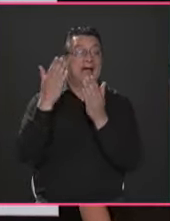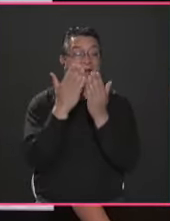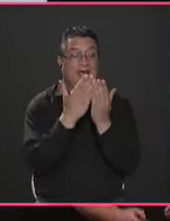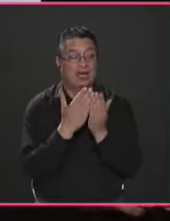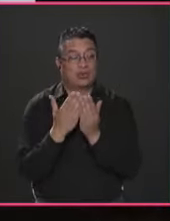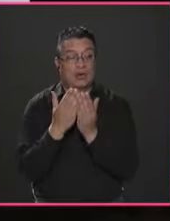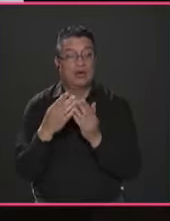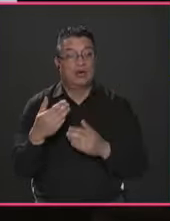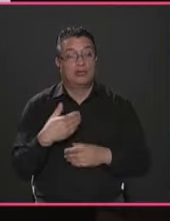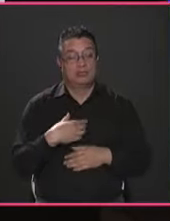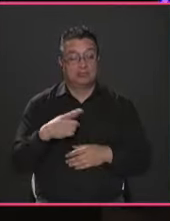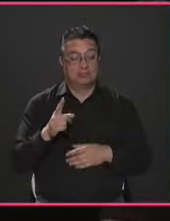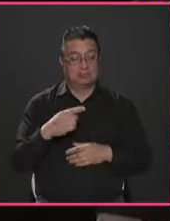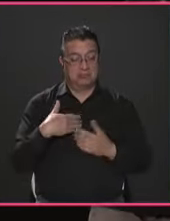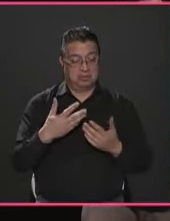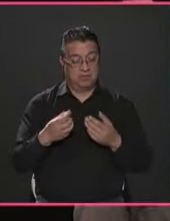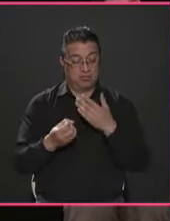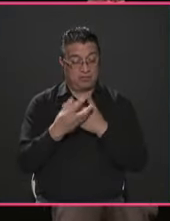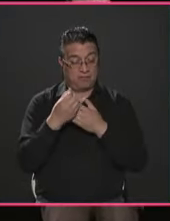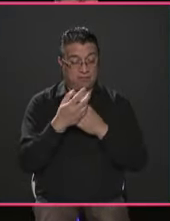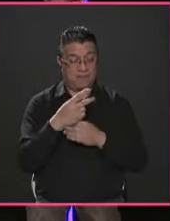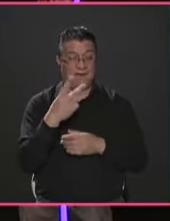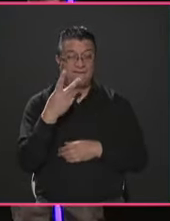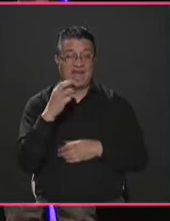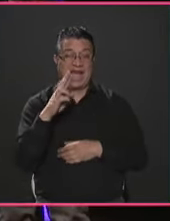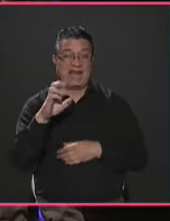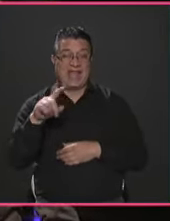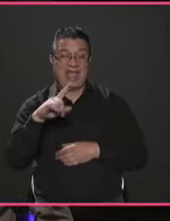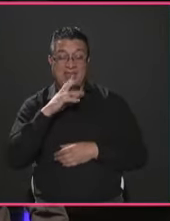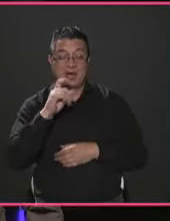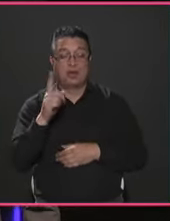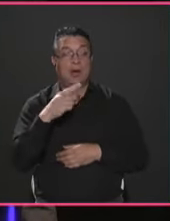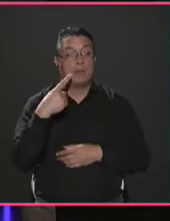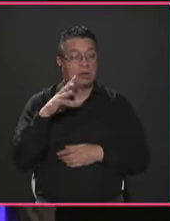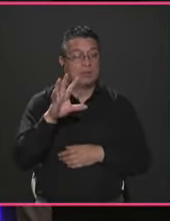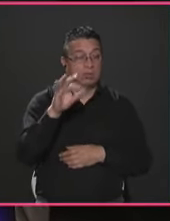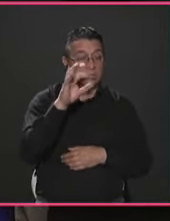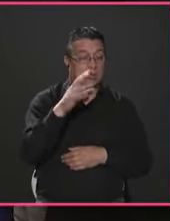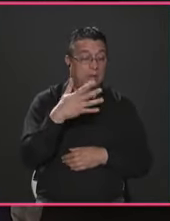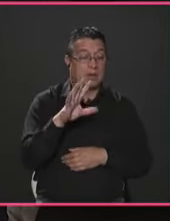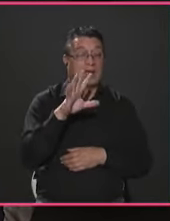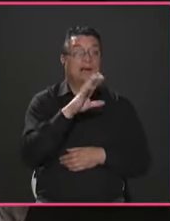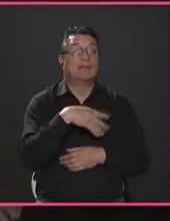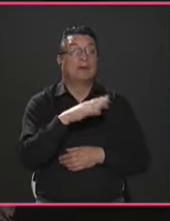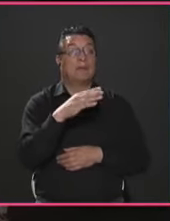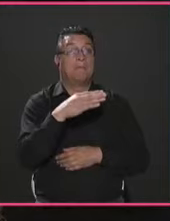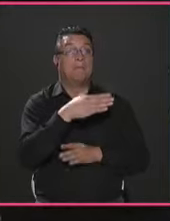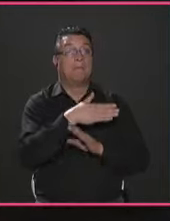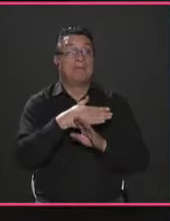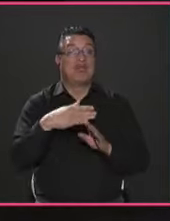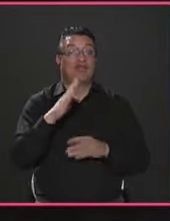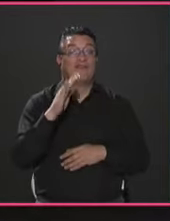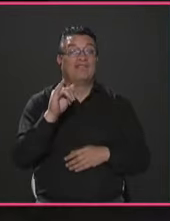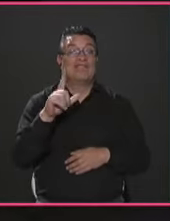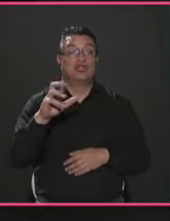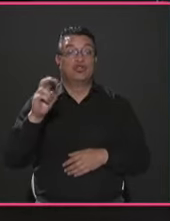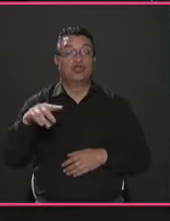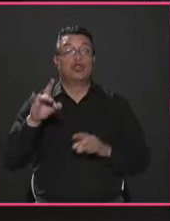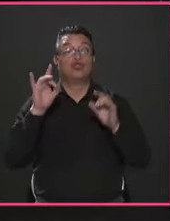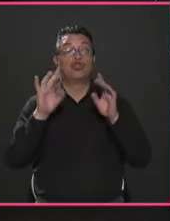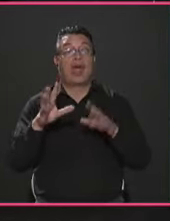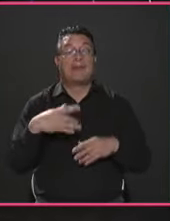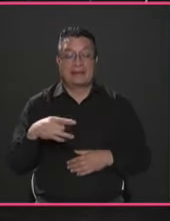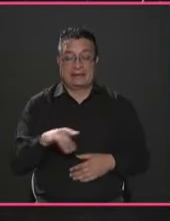no esperábamos encontrar variantes nuevas pero aún así identificamos alrededor de medio millón de variantes que solo ocurren en nuestro